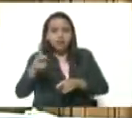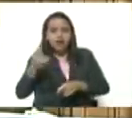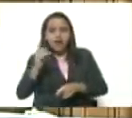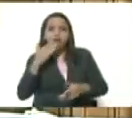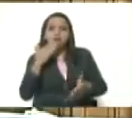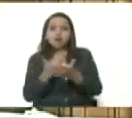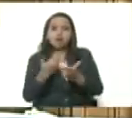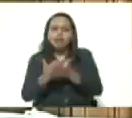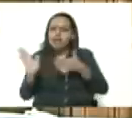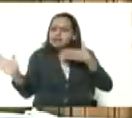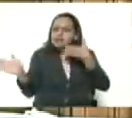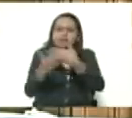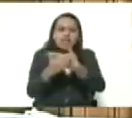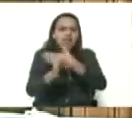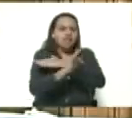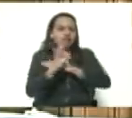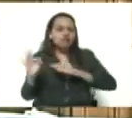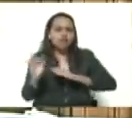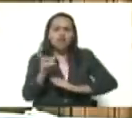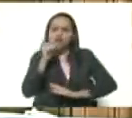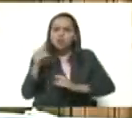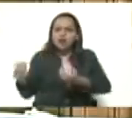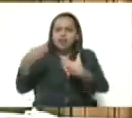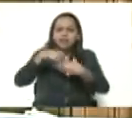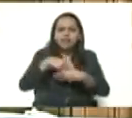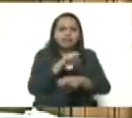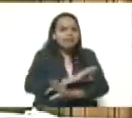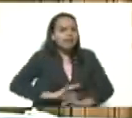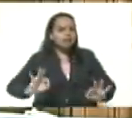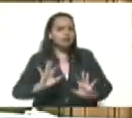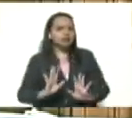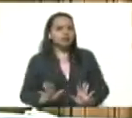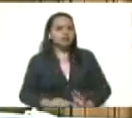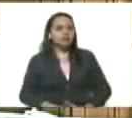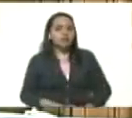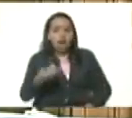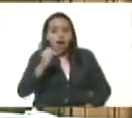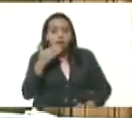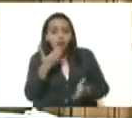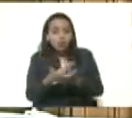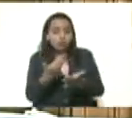cierre, presidente, la frontera y que no entre más nadie. Me lo han propuesto.